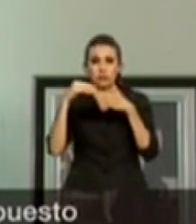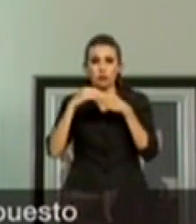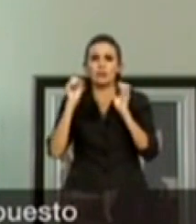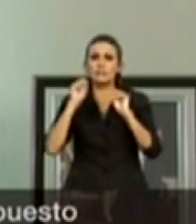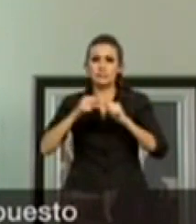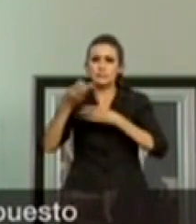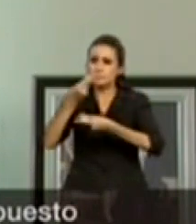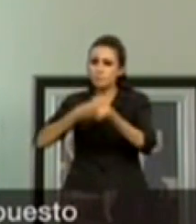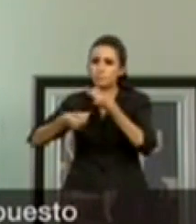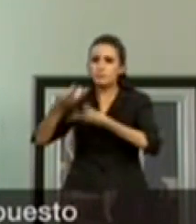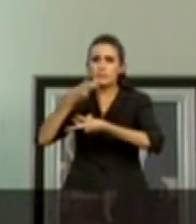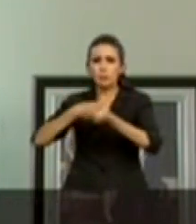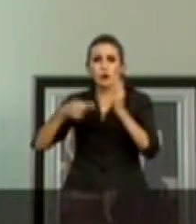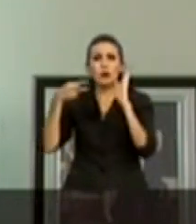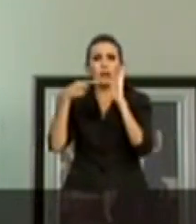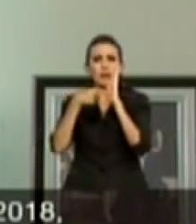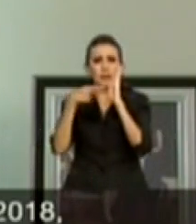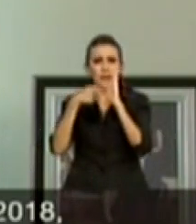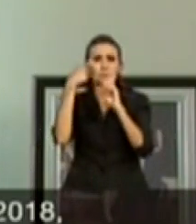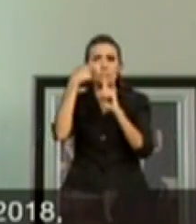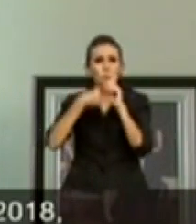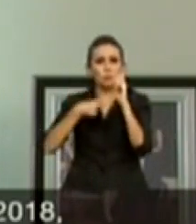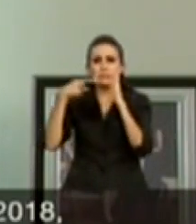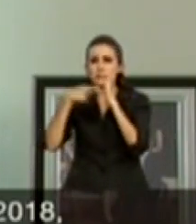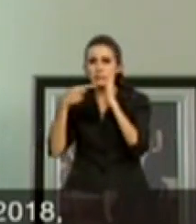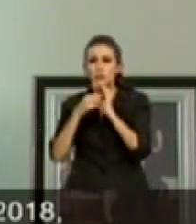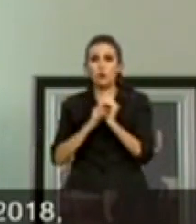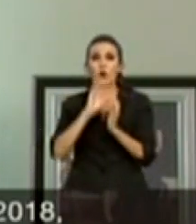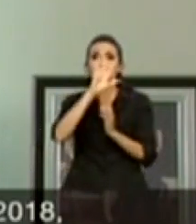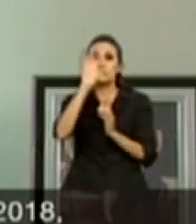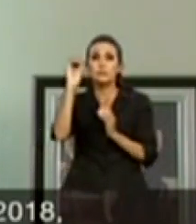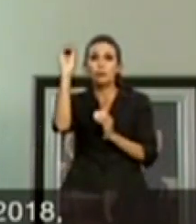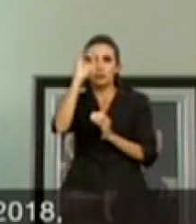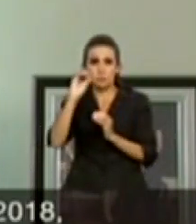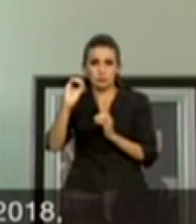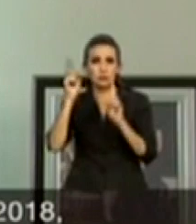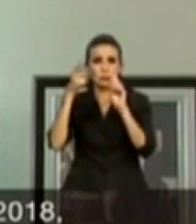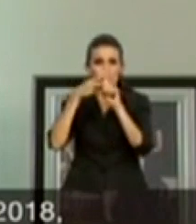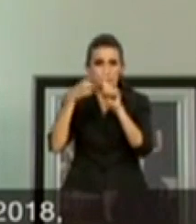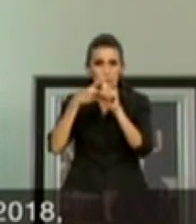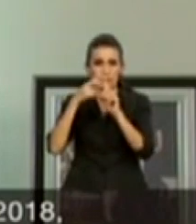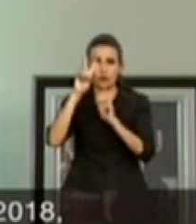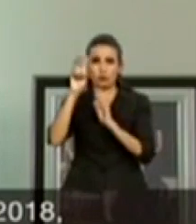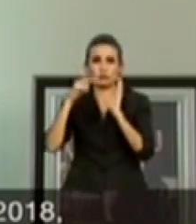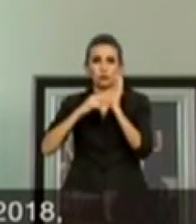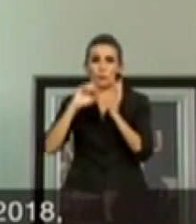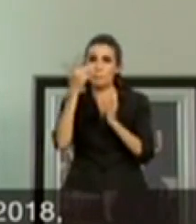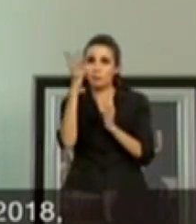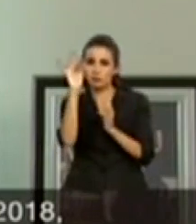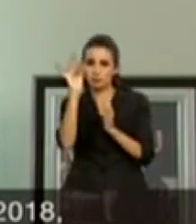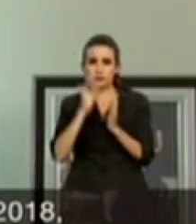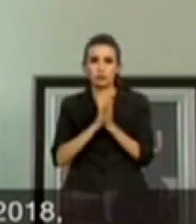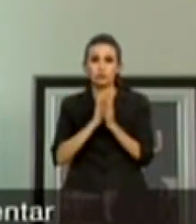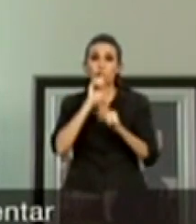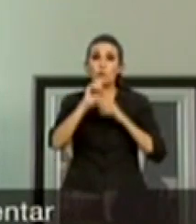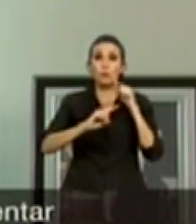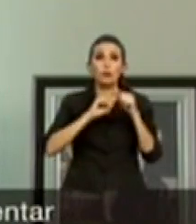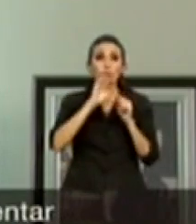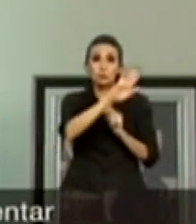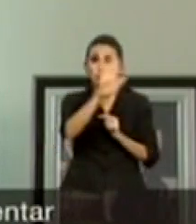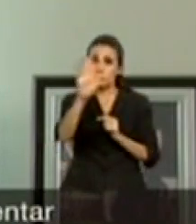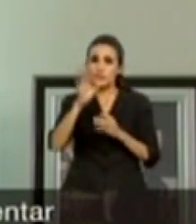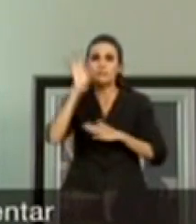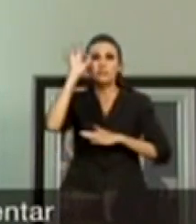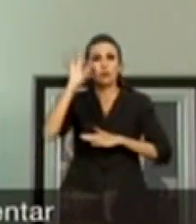del anticipo del impuesto a la renta. Comenzaremos con el 50% durante el año 2018, siempre y cuando se cumpla con el